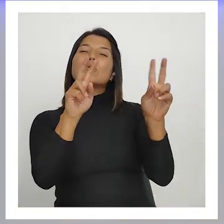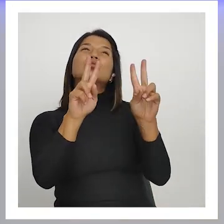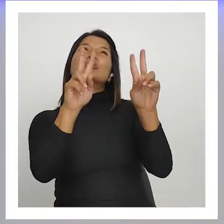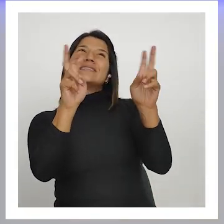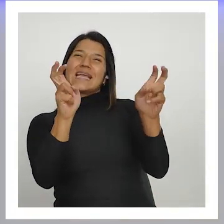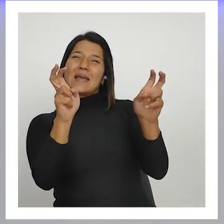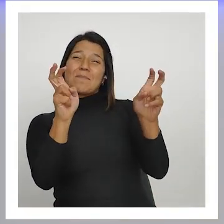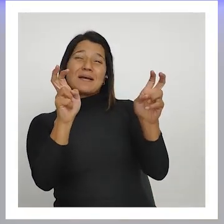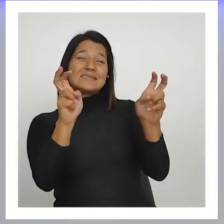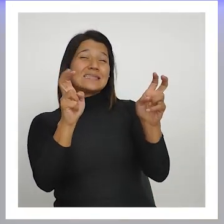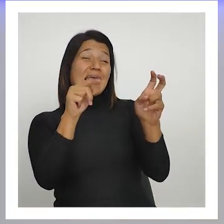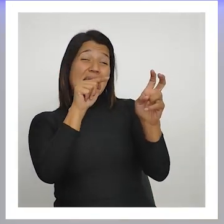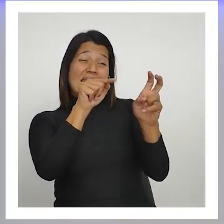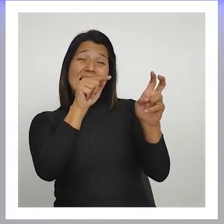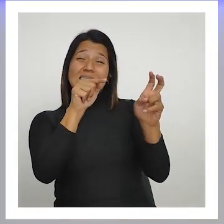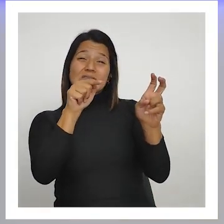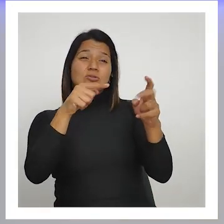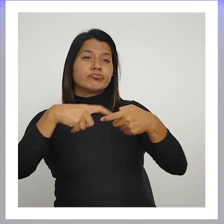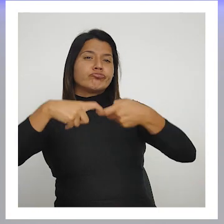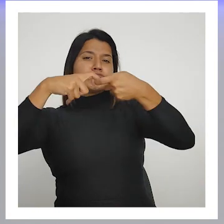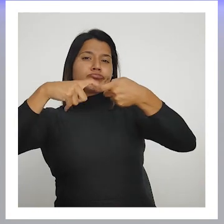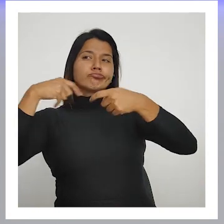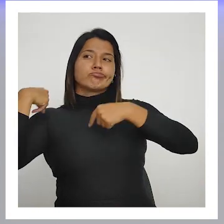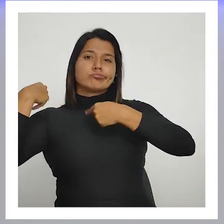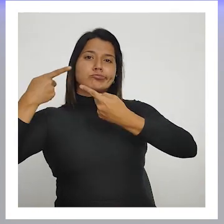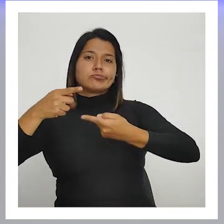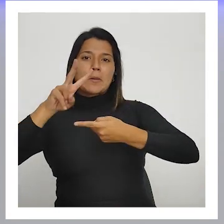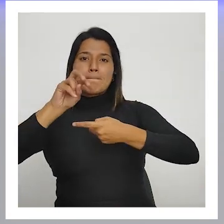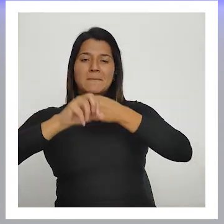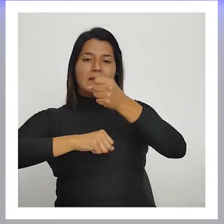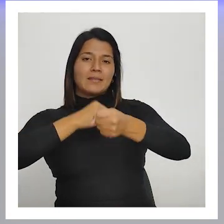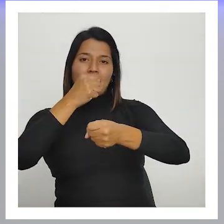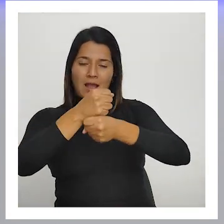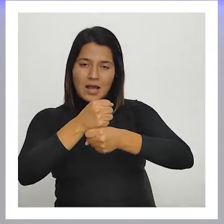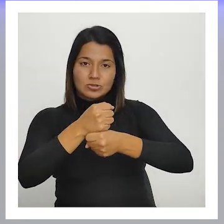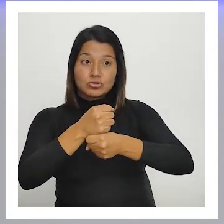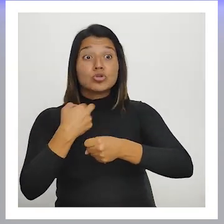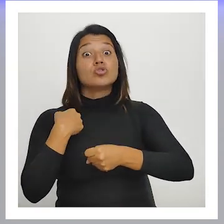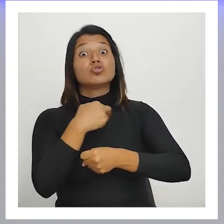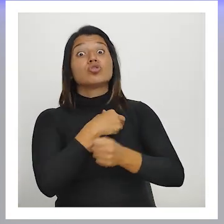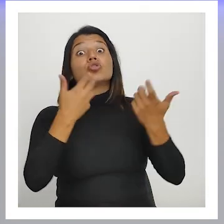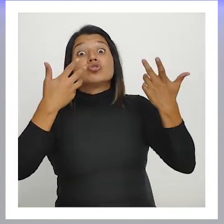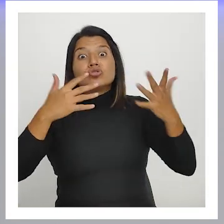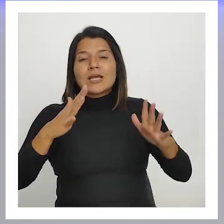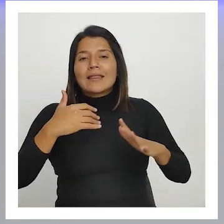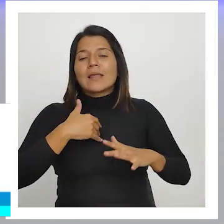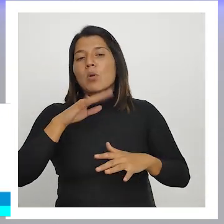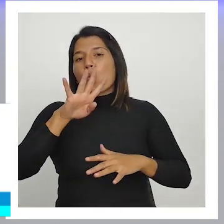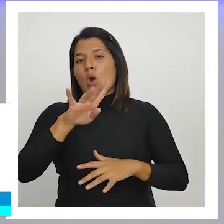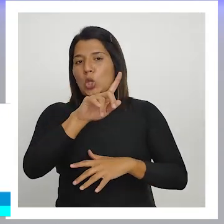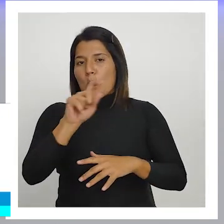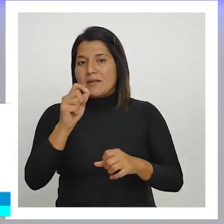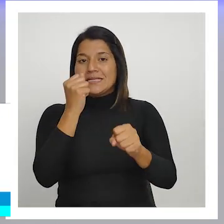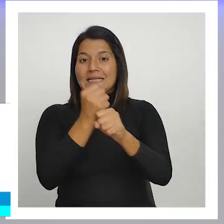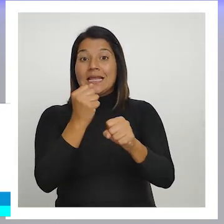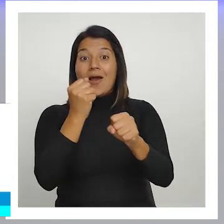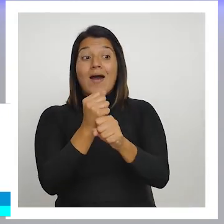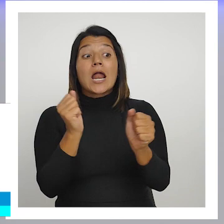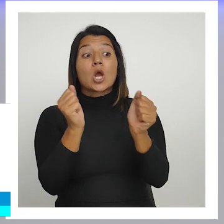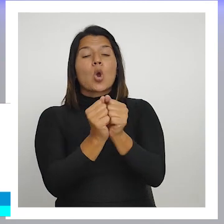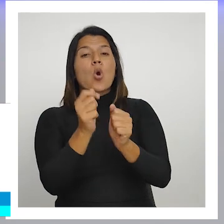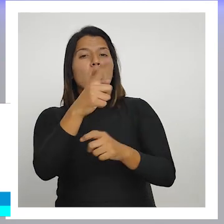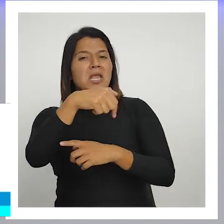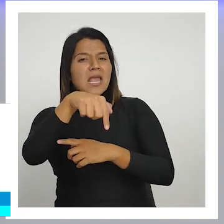quedado pendientes desde hace más de 20 años. Tenemos ya 4 meses de estar trabajando con ellos